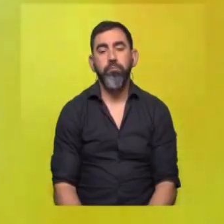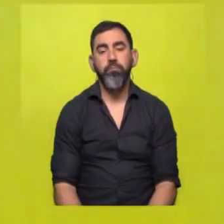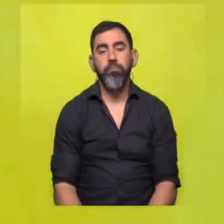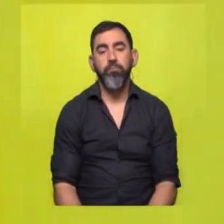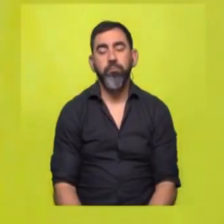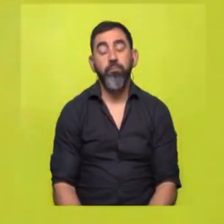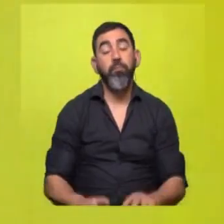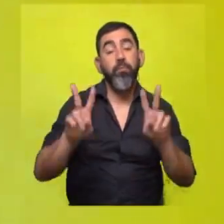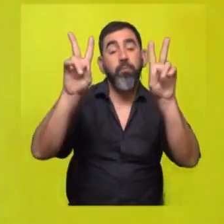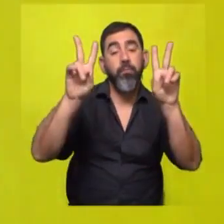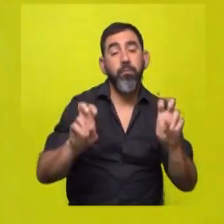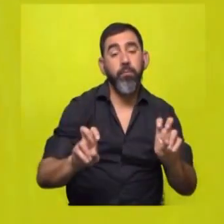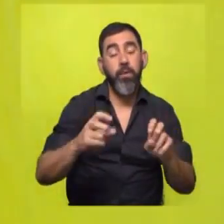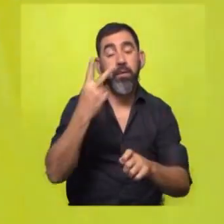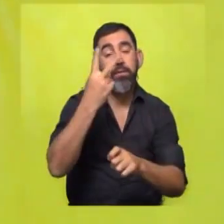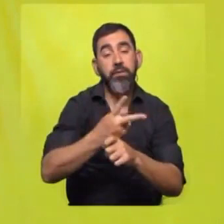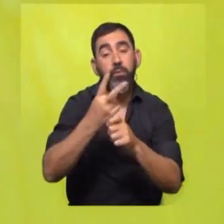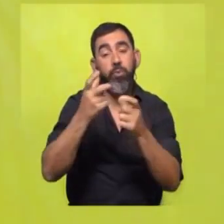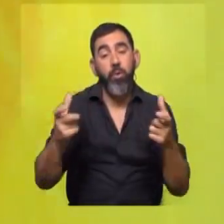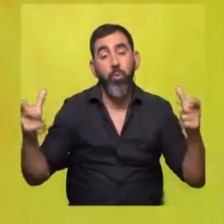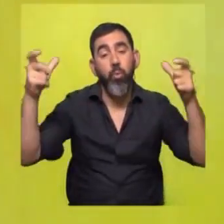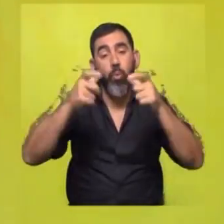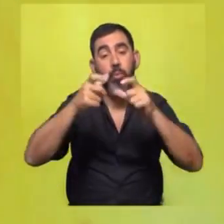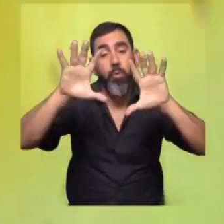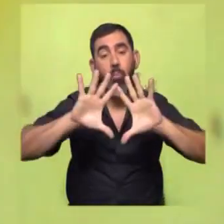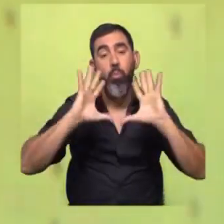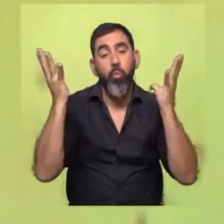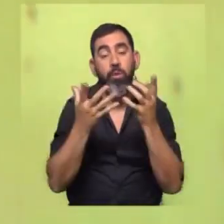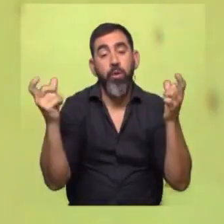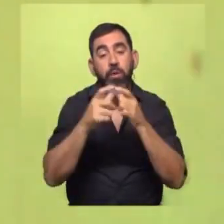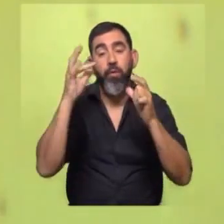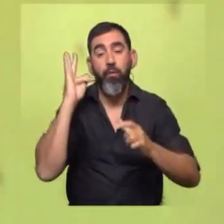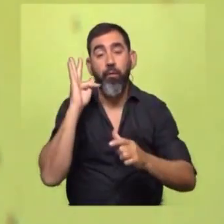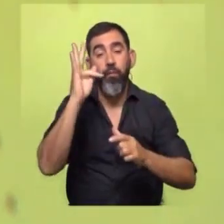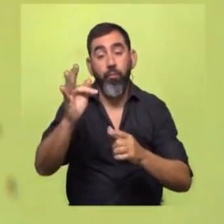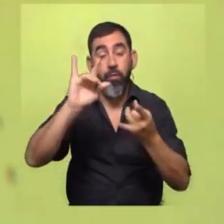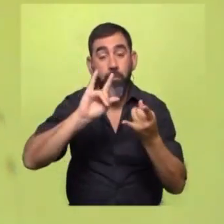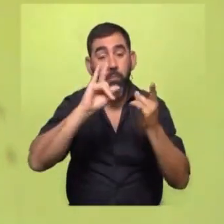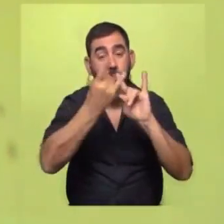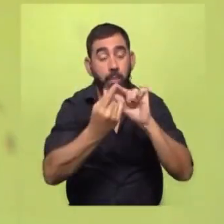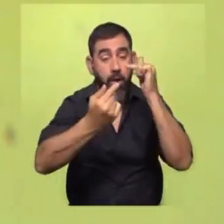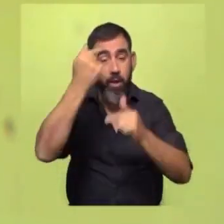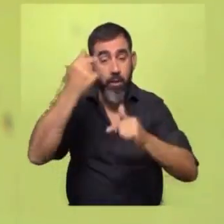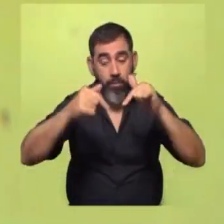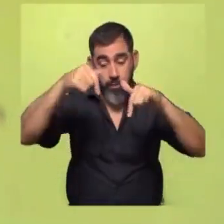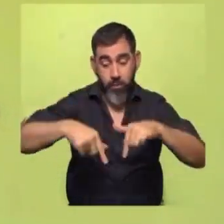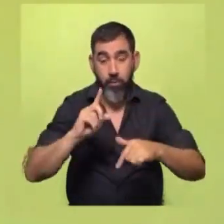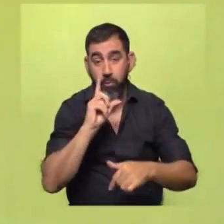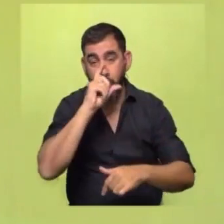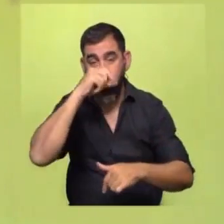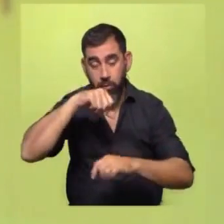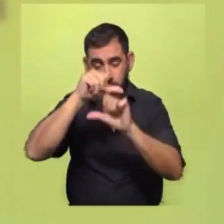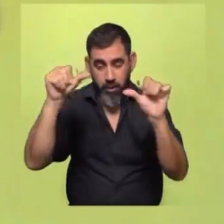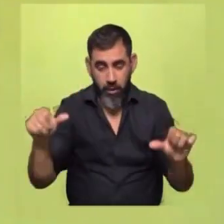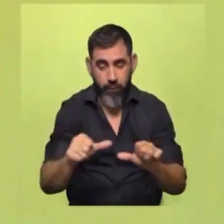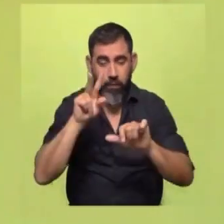En el marco de la segunda cumbre mundial de comisiones de futuros en parlamentos que se desarrolló aquí en Montevideo, y ustedes lo habrán